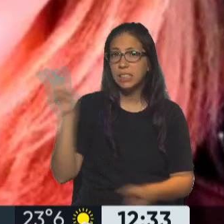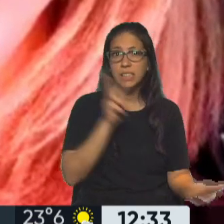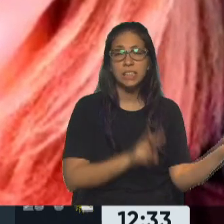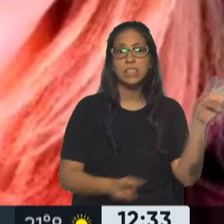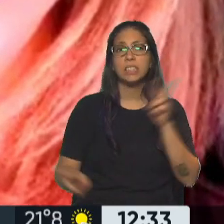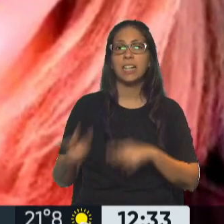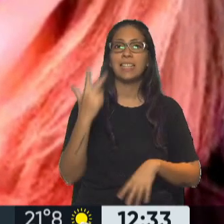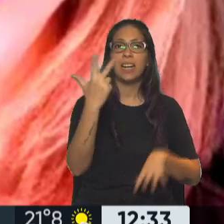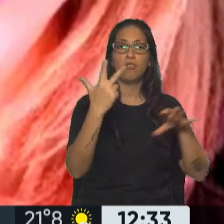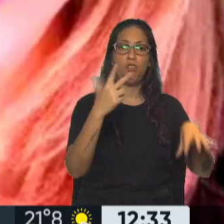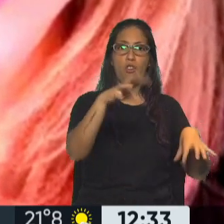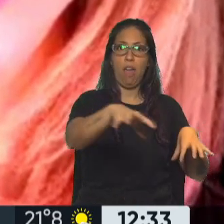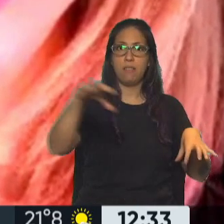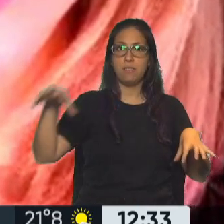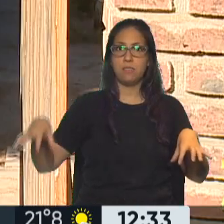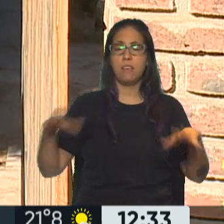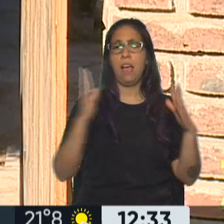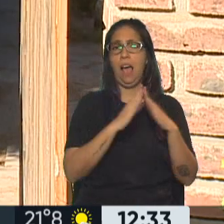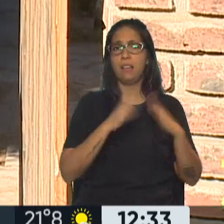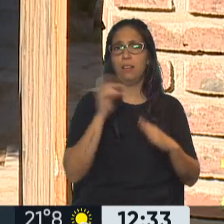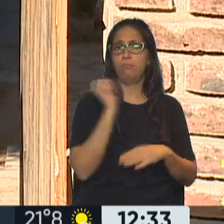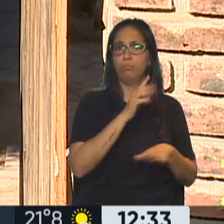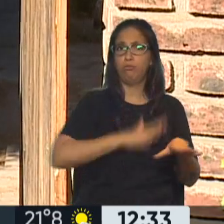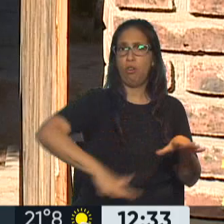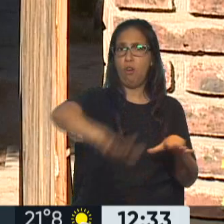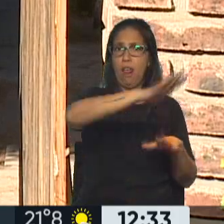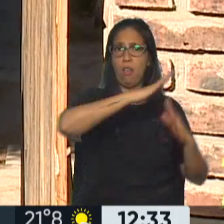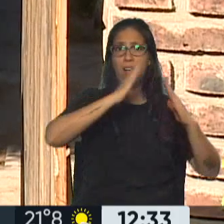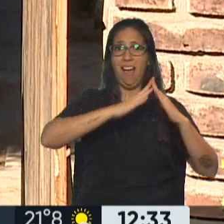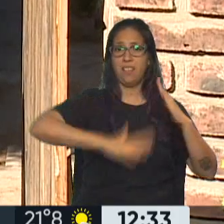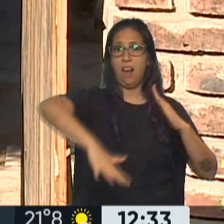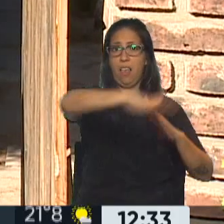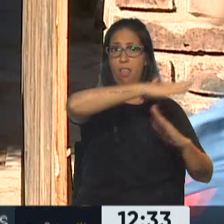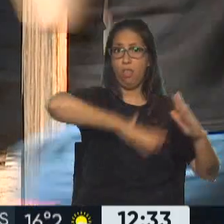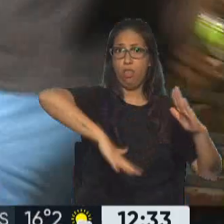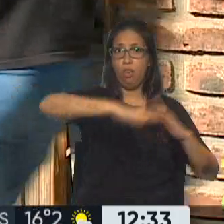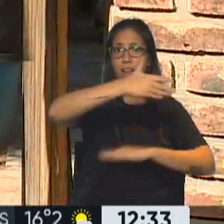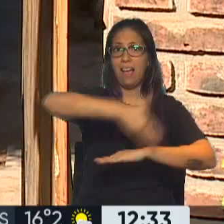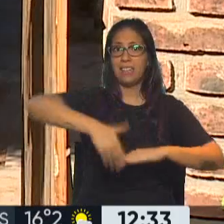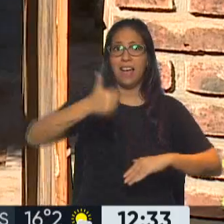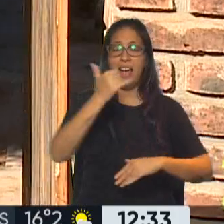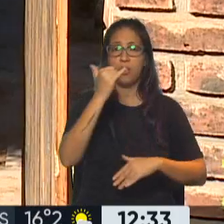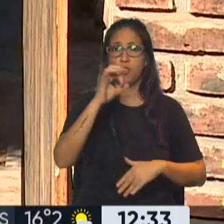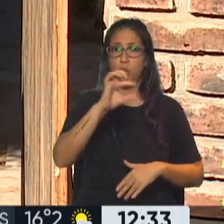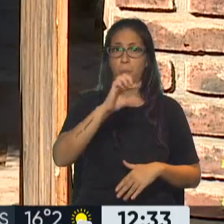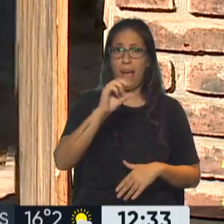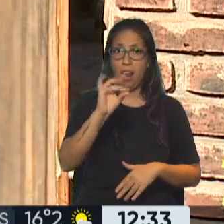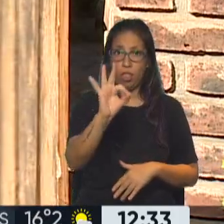esta búsqueda primeramente su domicilio particular el lugar donde estamos ubicados nosotros la calle azopardo